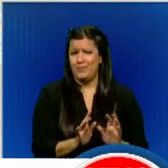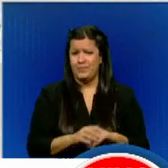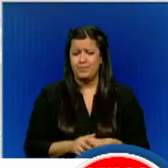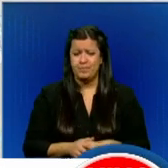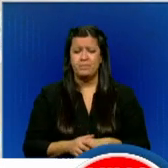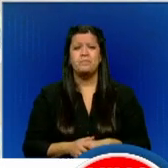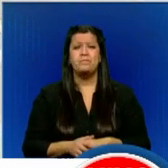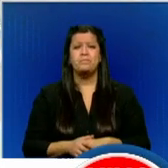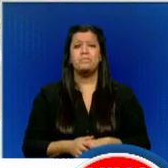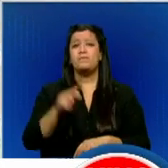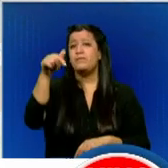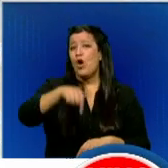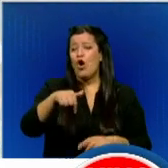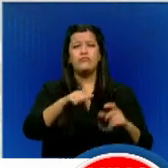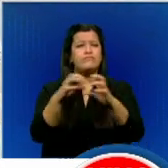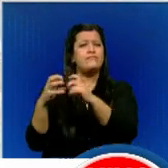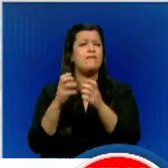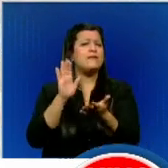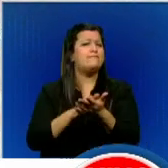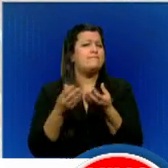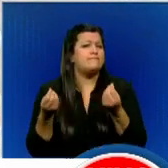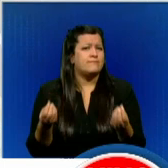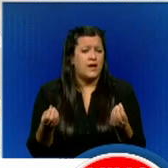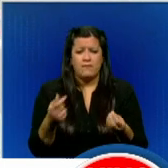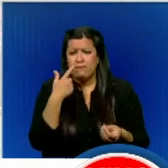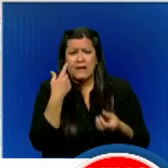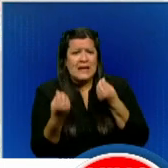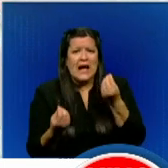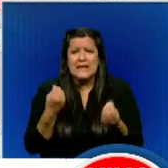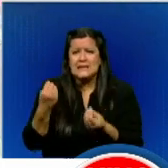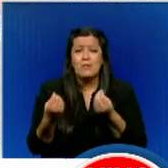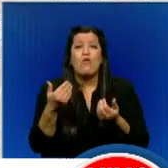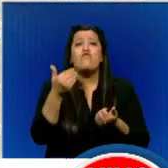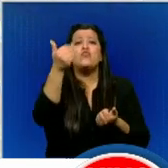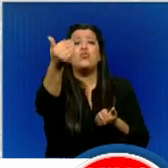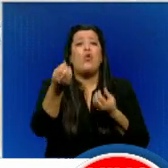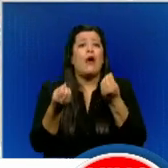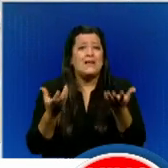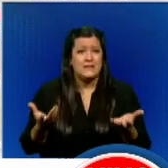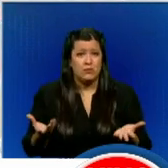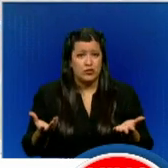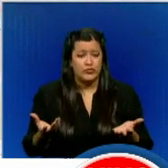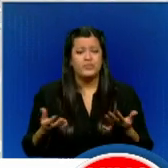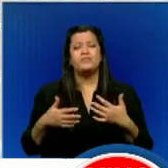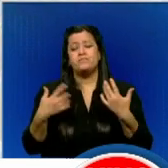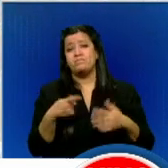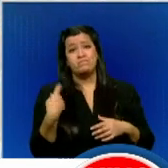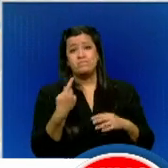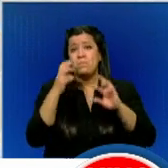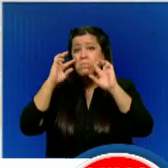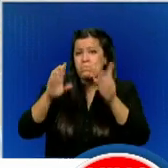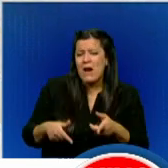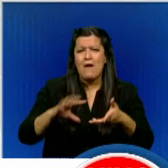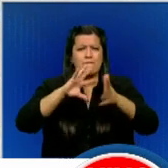lo que venimos es a tratar ahora qué hacemos para adelante y lo que planteamos como